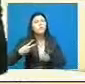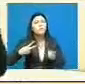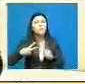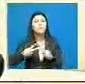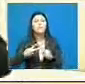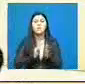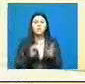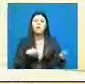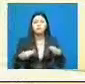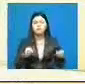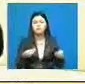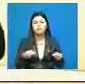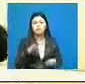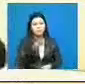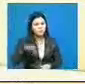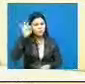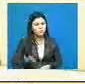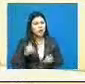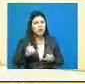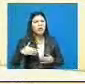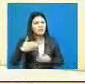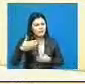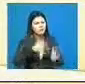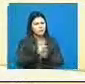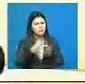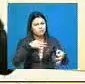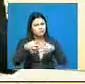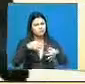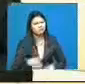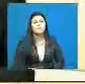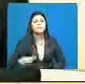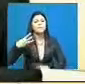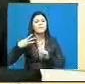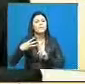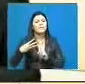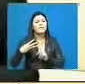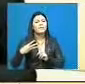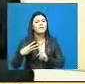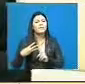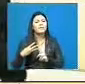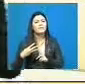la flexibilidad de la tasa de cambio, de la que voy a hablar más adelante. La